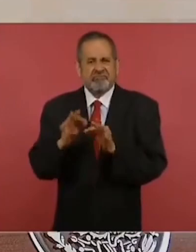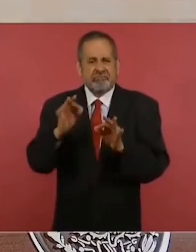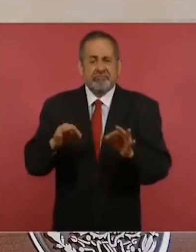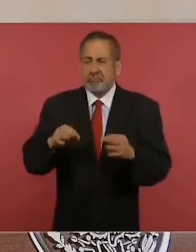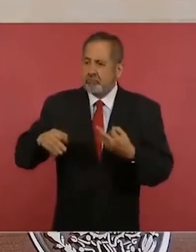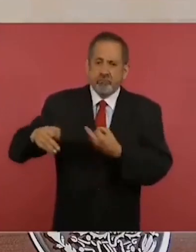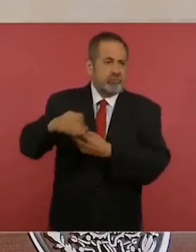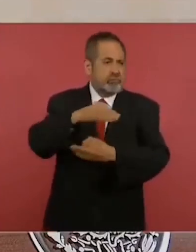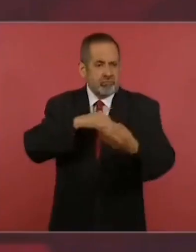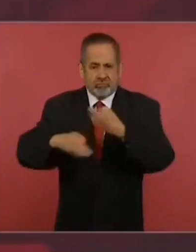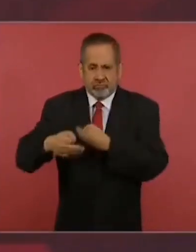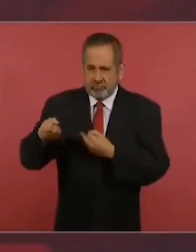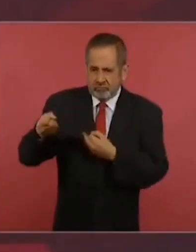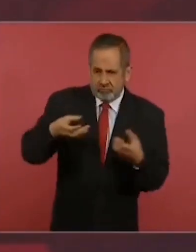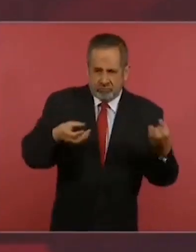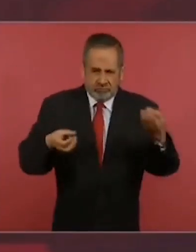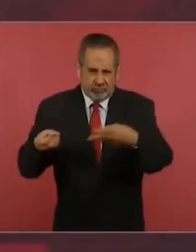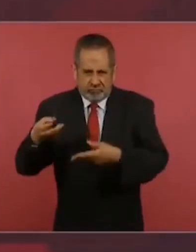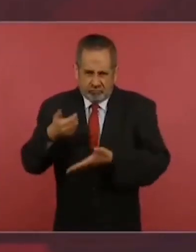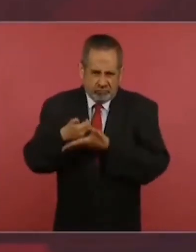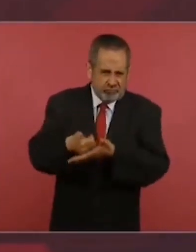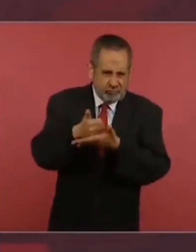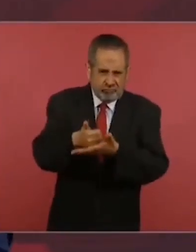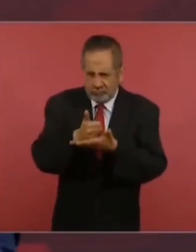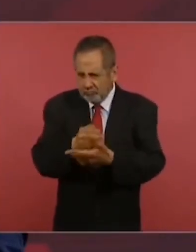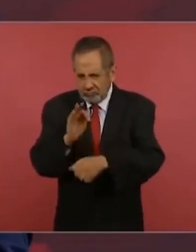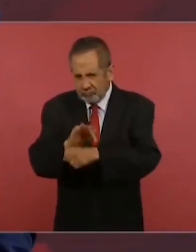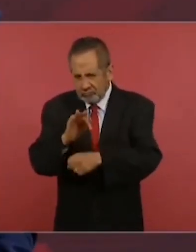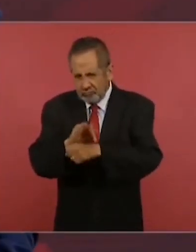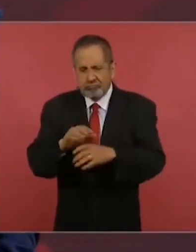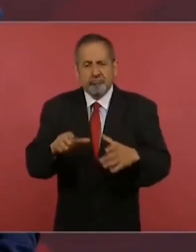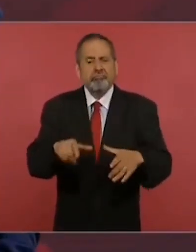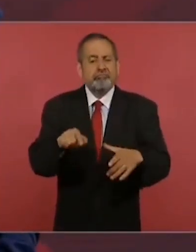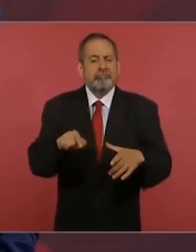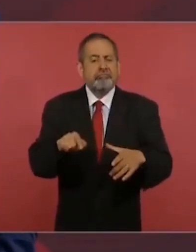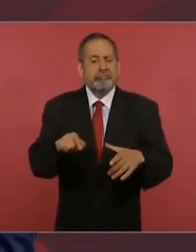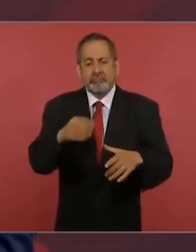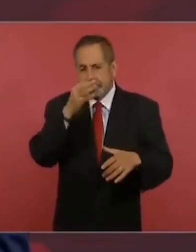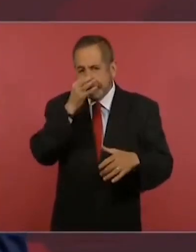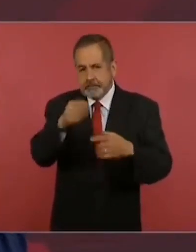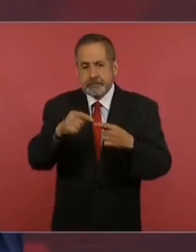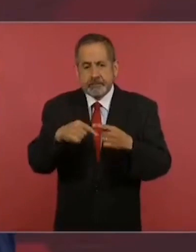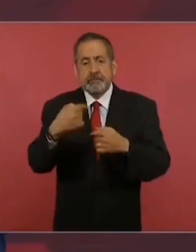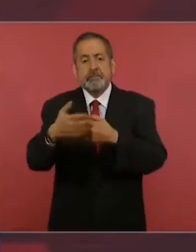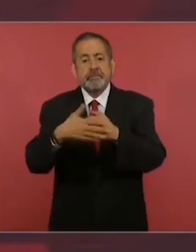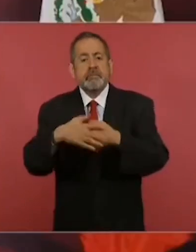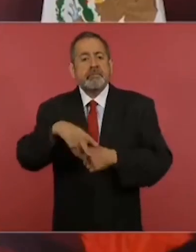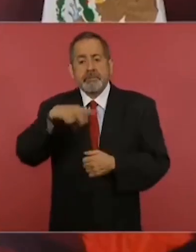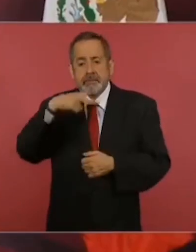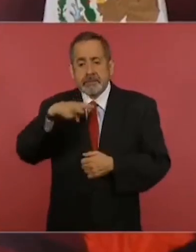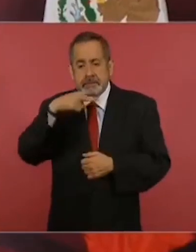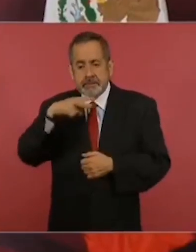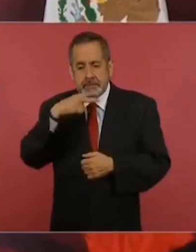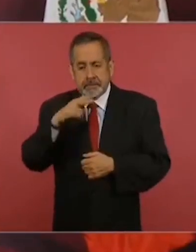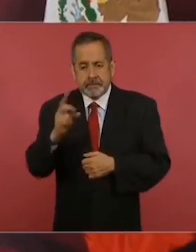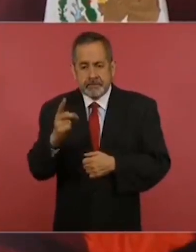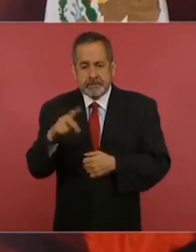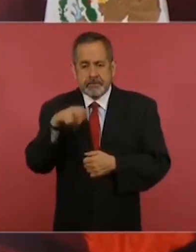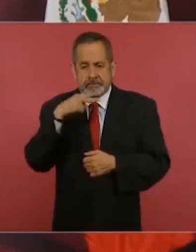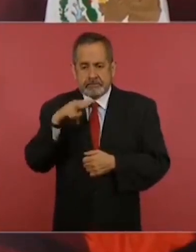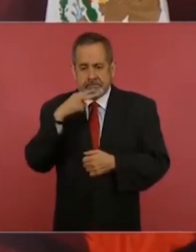los dueños de los medios están queriendo